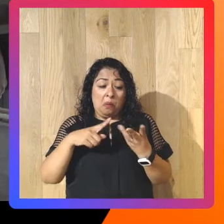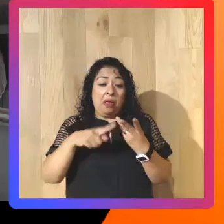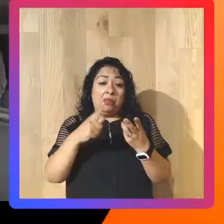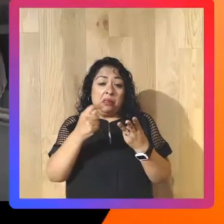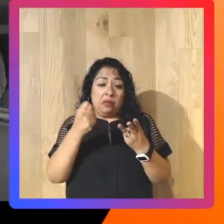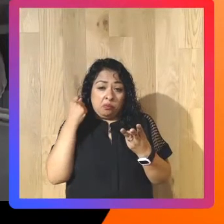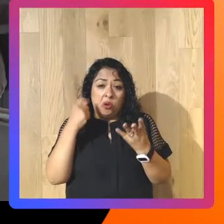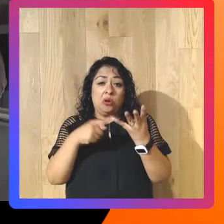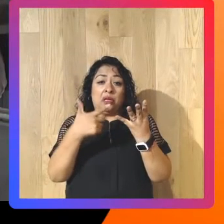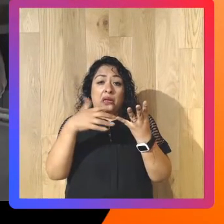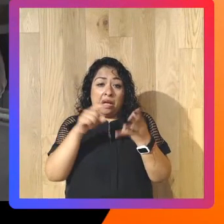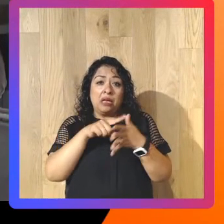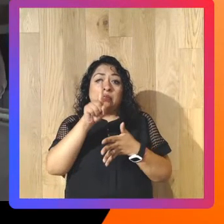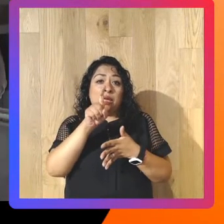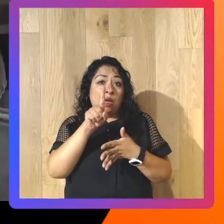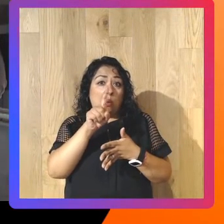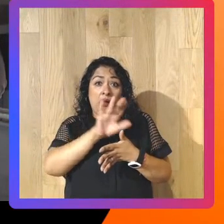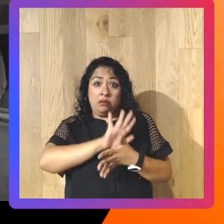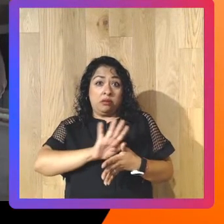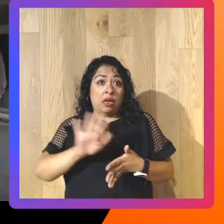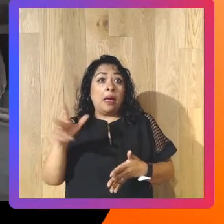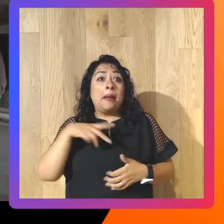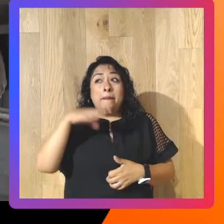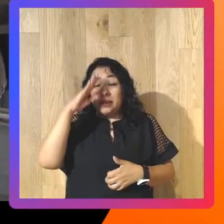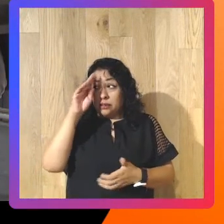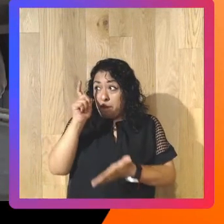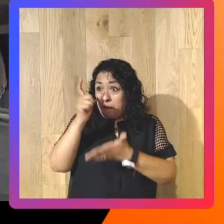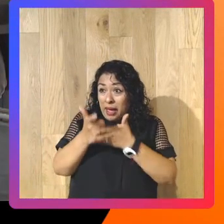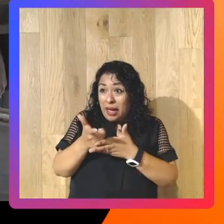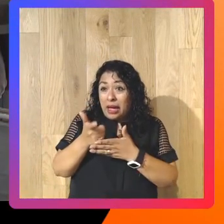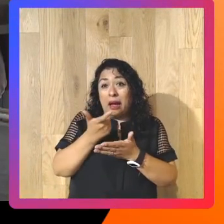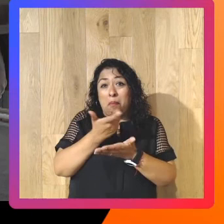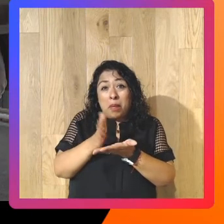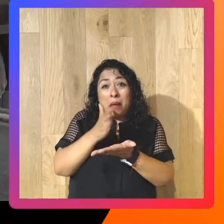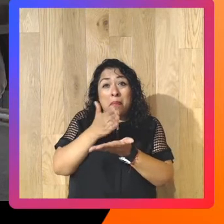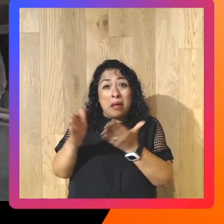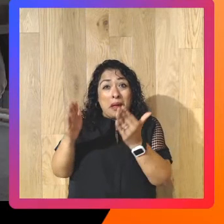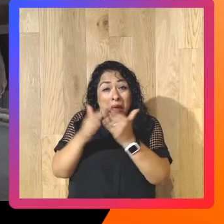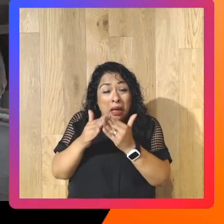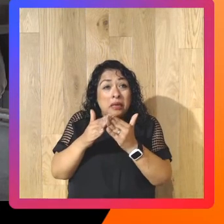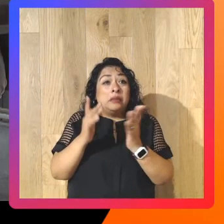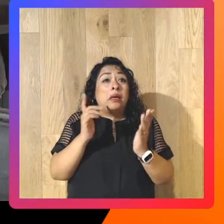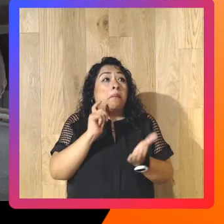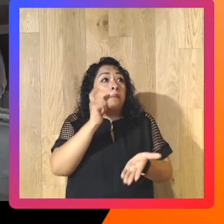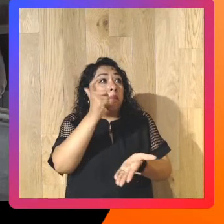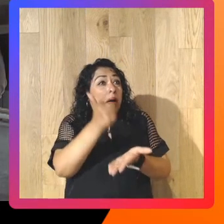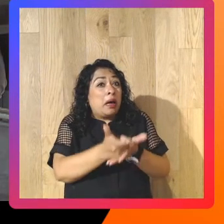transporte, para el gas y el agua, pero si pensamos que tiene que pagar una hipoteca y que tiene que